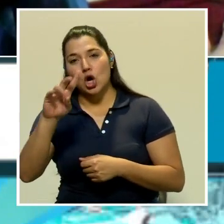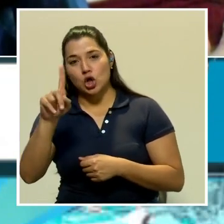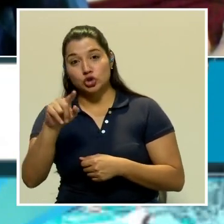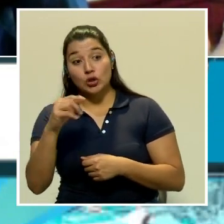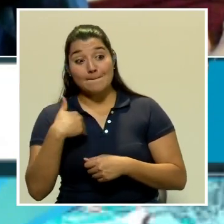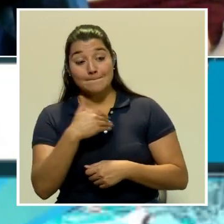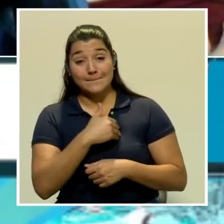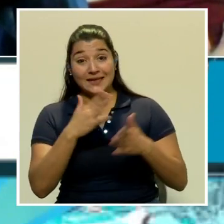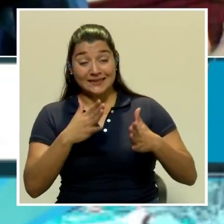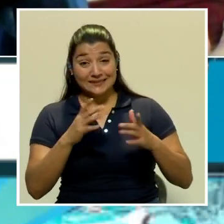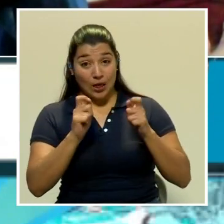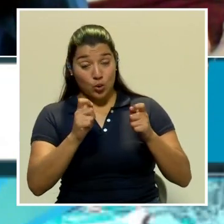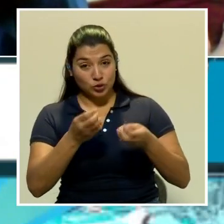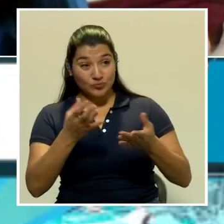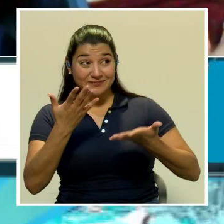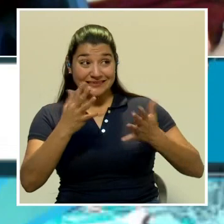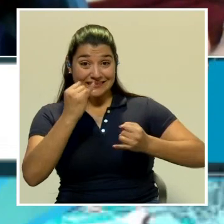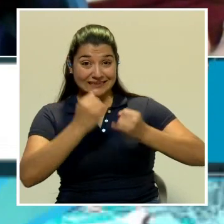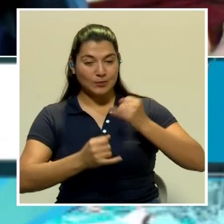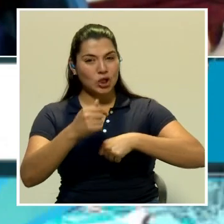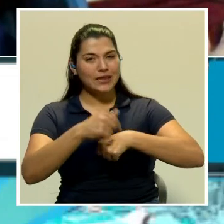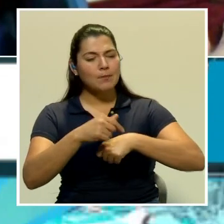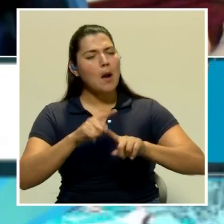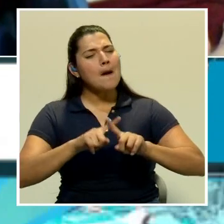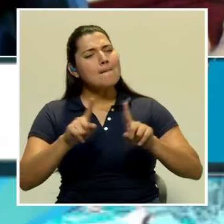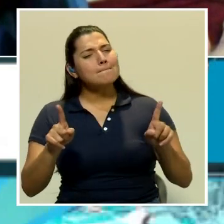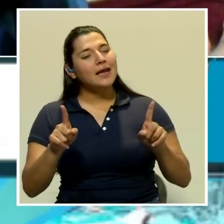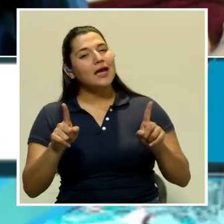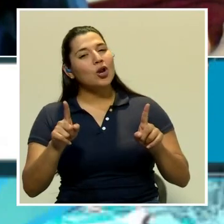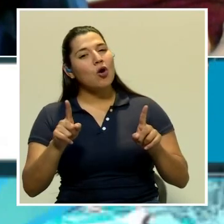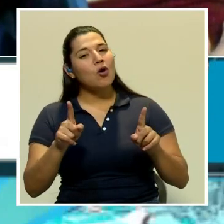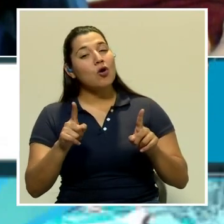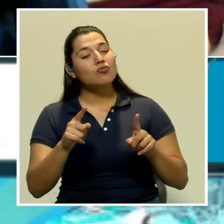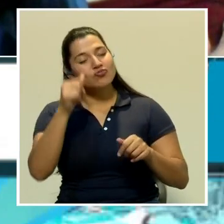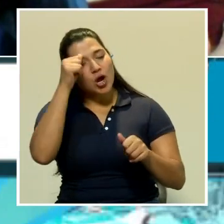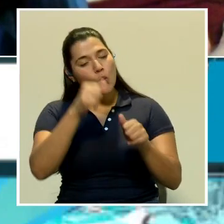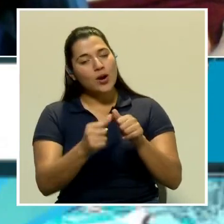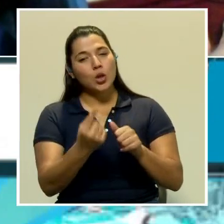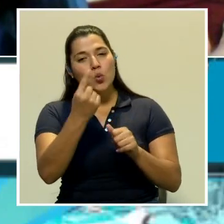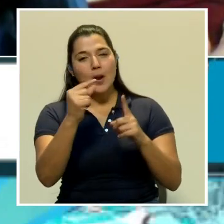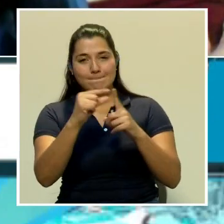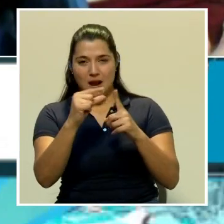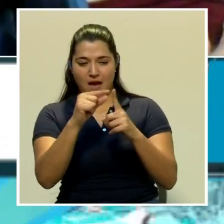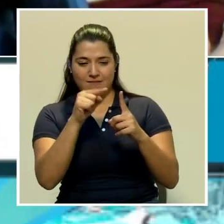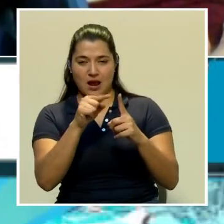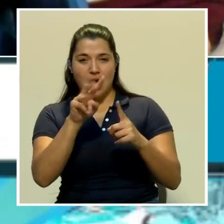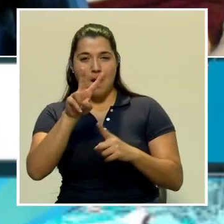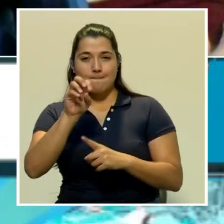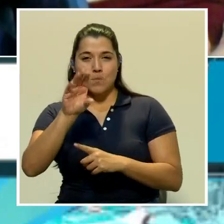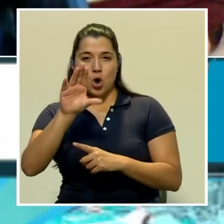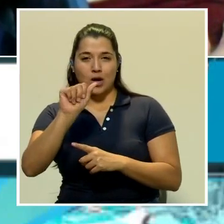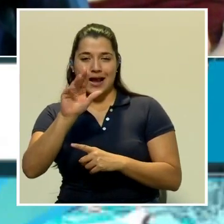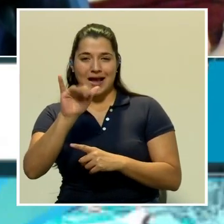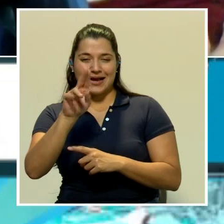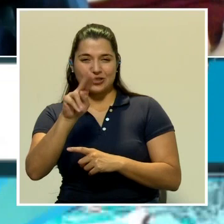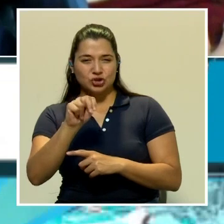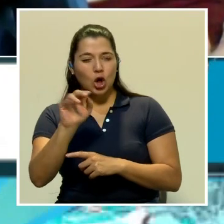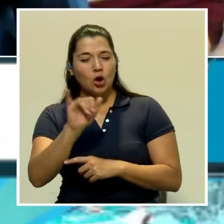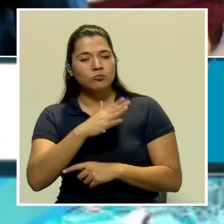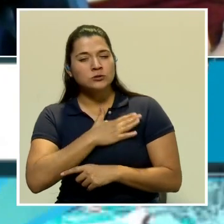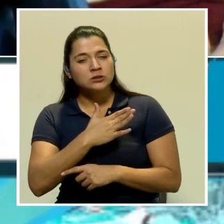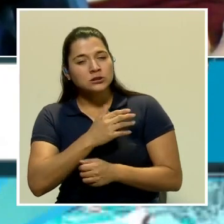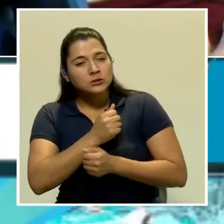se nos acabó el tiempo, pero me quedo con una palabra, ministra, me quedo con la palabra vocación. Vocación de